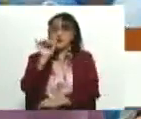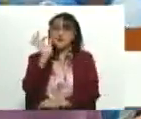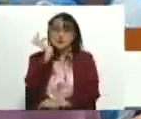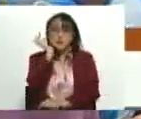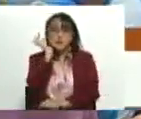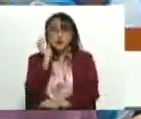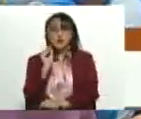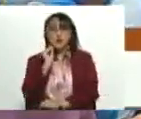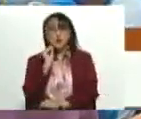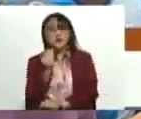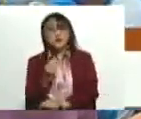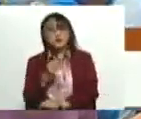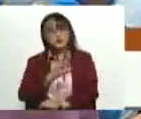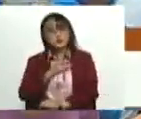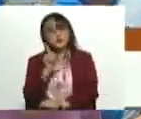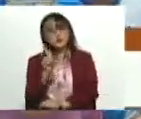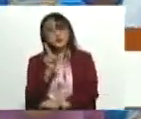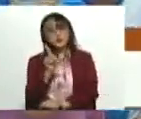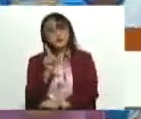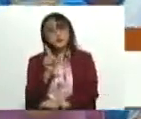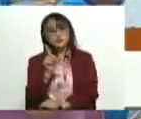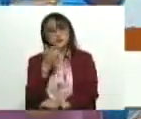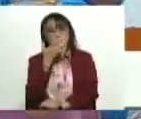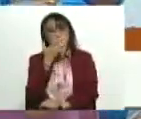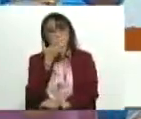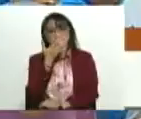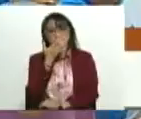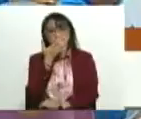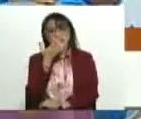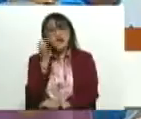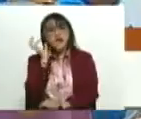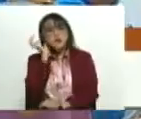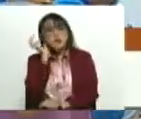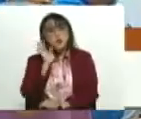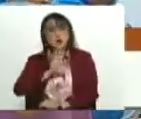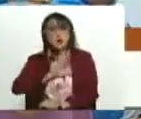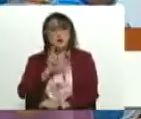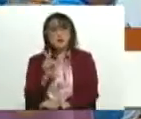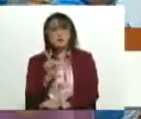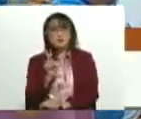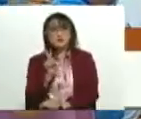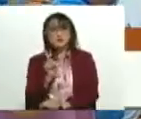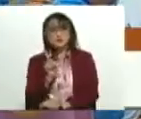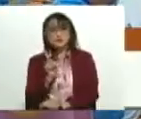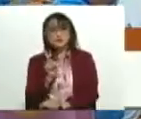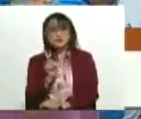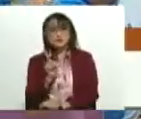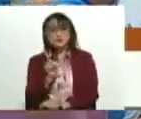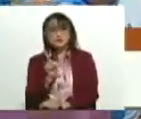la juventud del partido, las mujeres del partido.